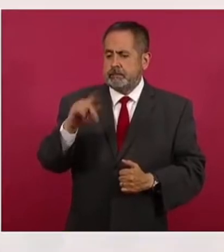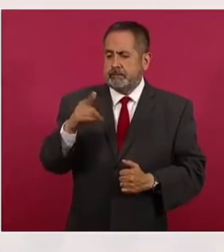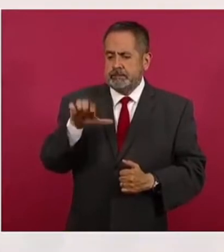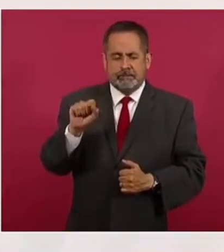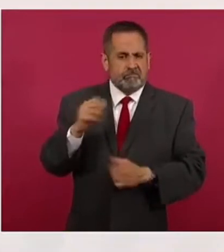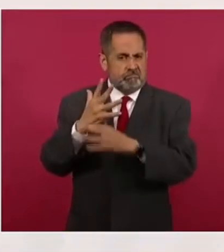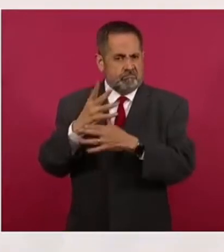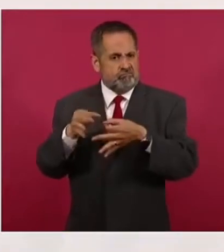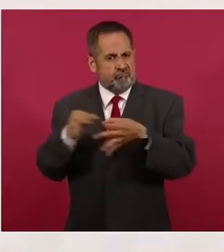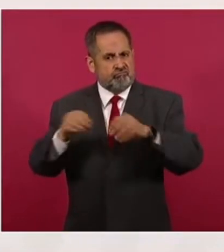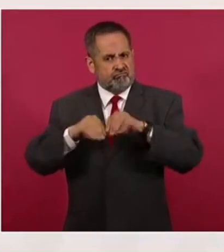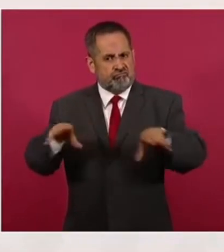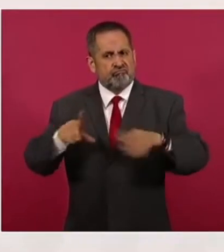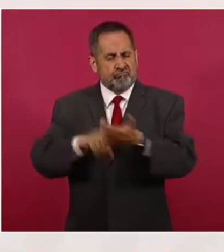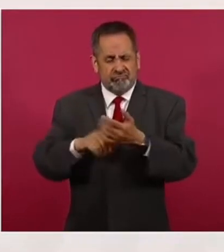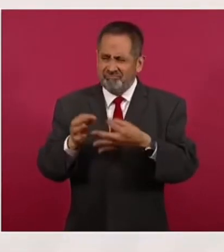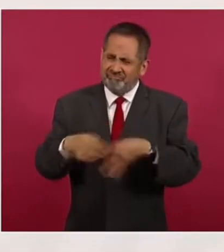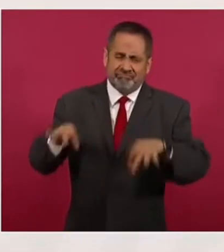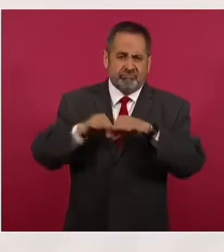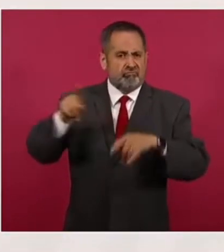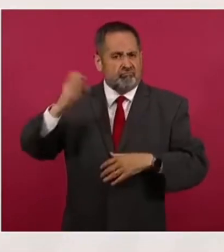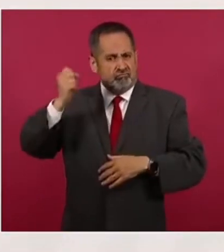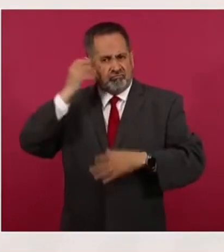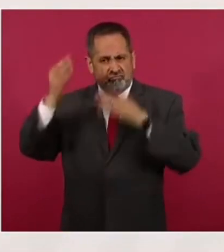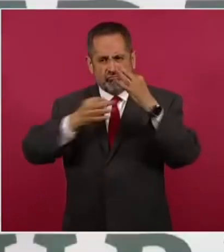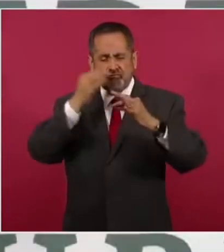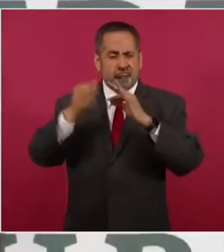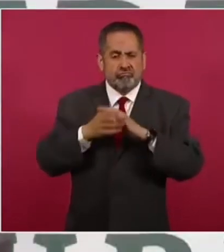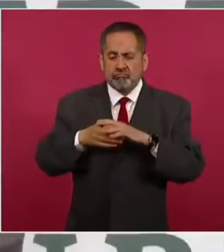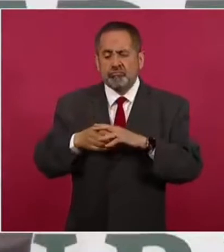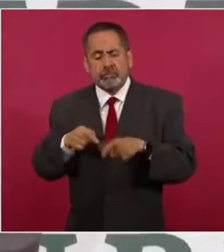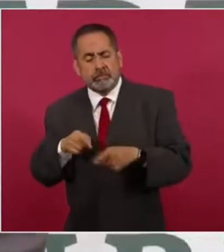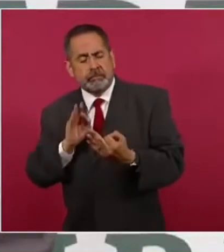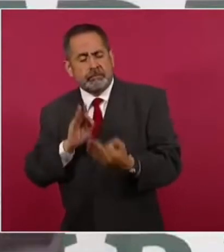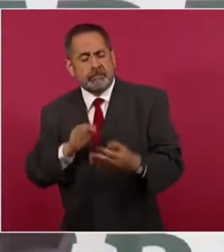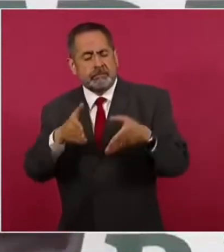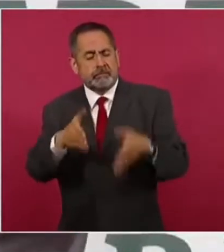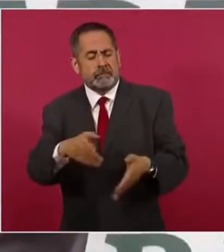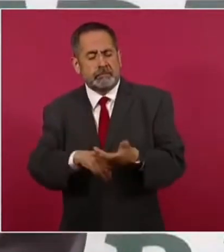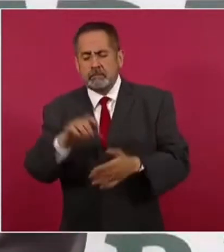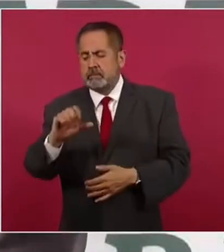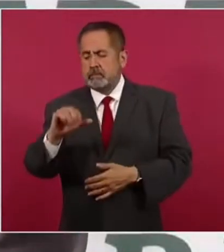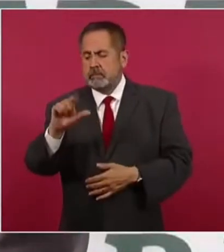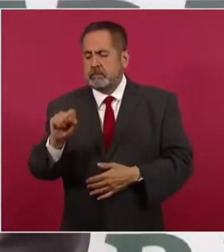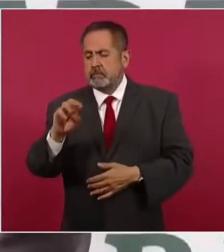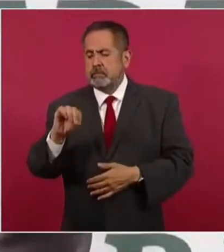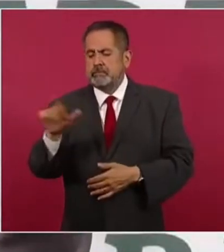explicó magistralmente en su discurso ante la tumba de Carlos